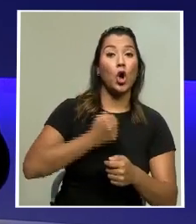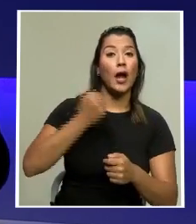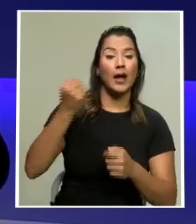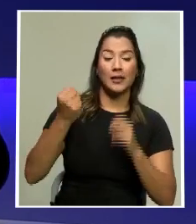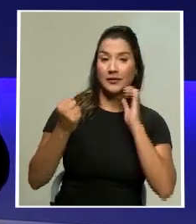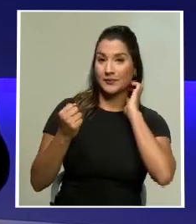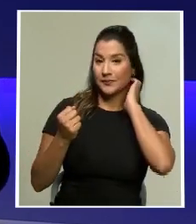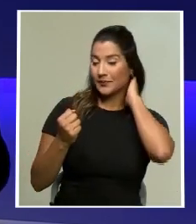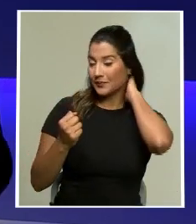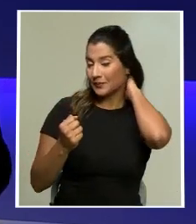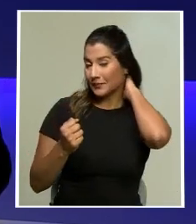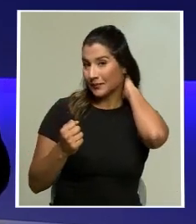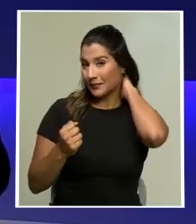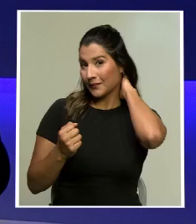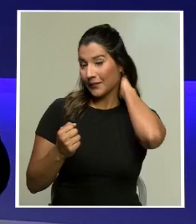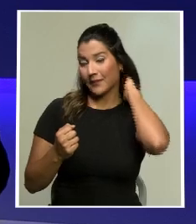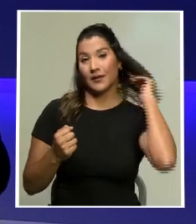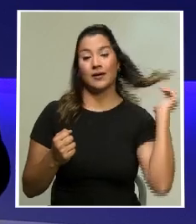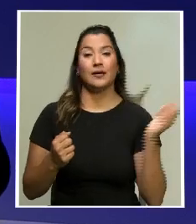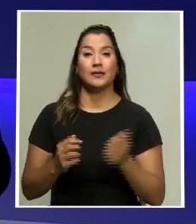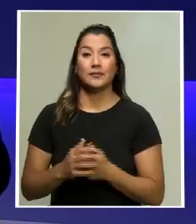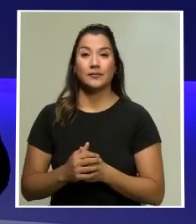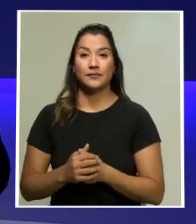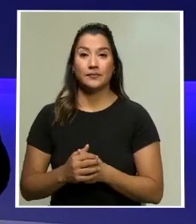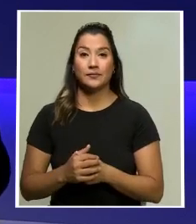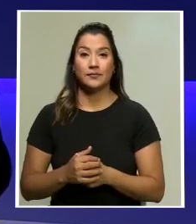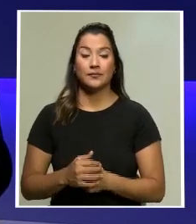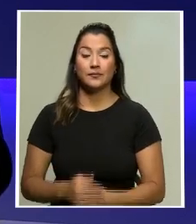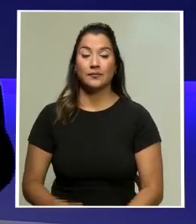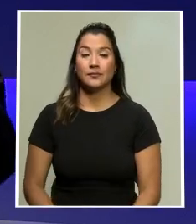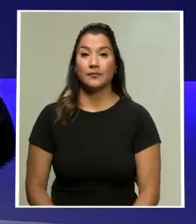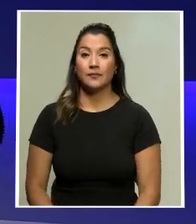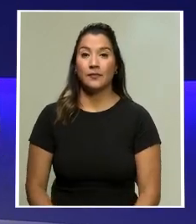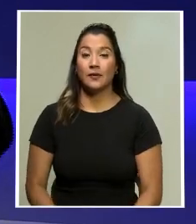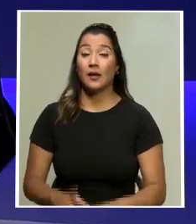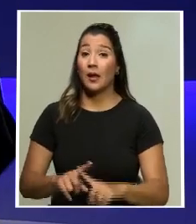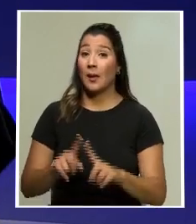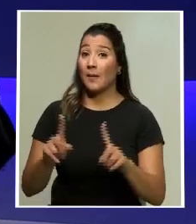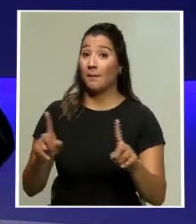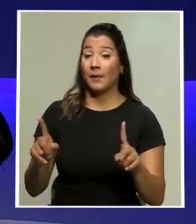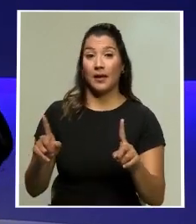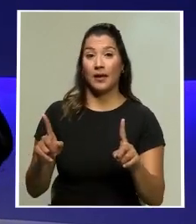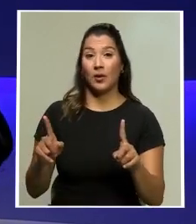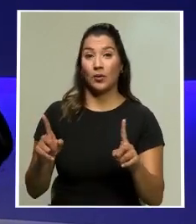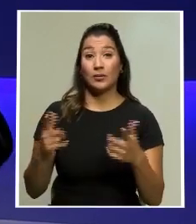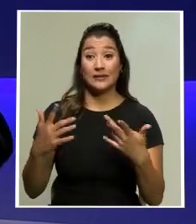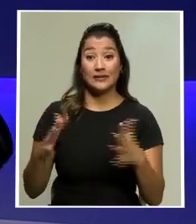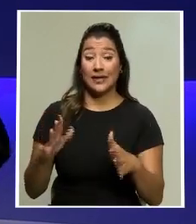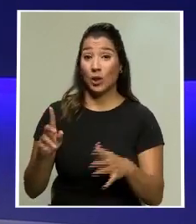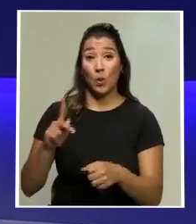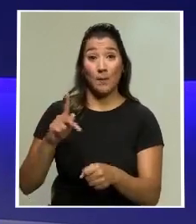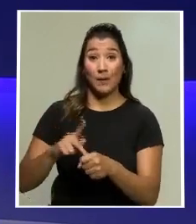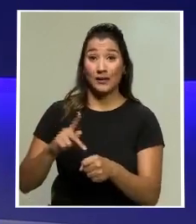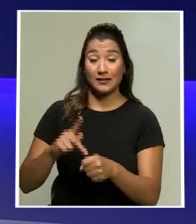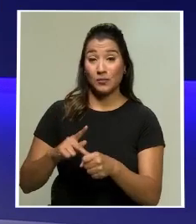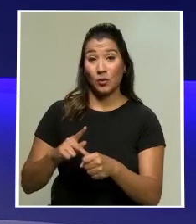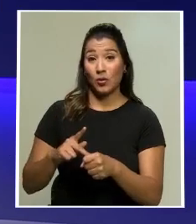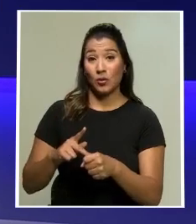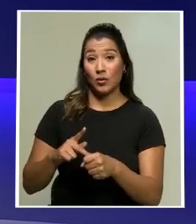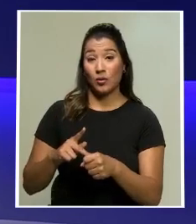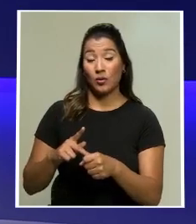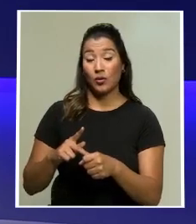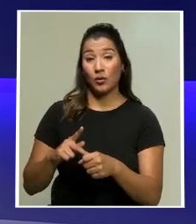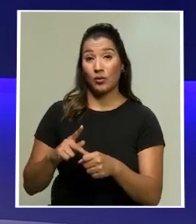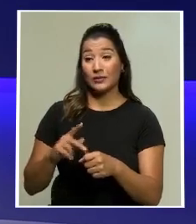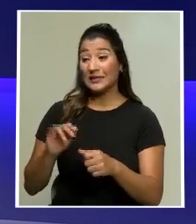Antes decía que por el cociente sí le correspondían algunos, pero ya no participaba en los residuos. Y